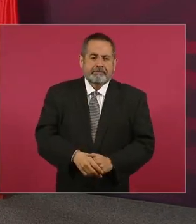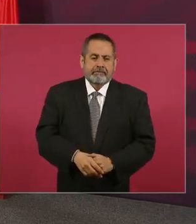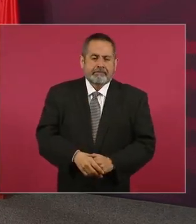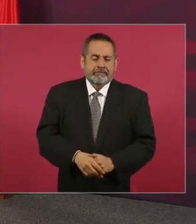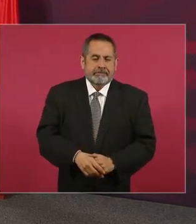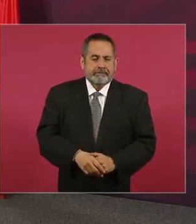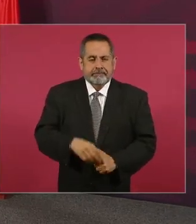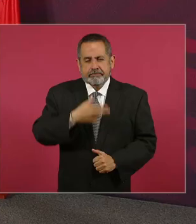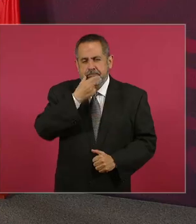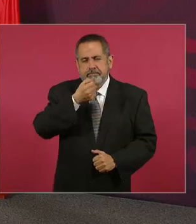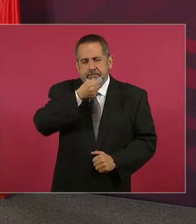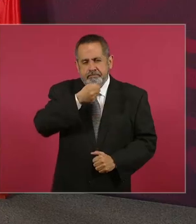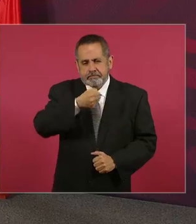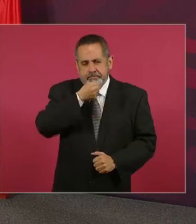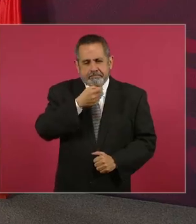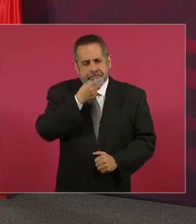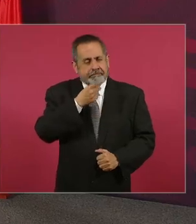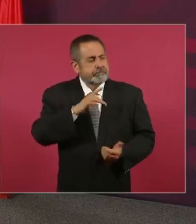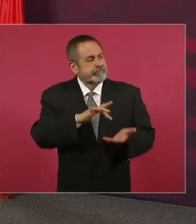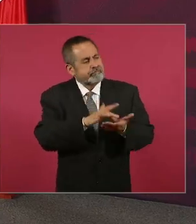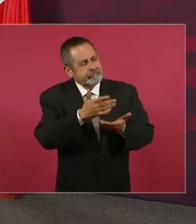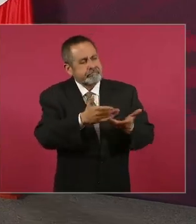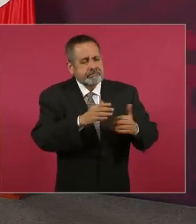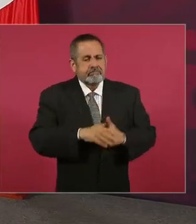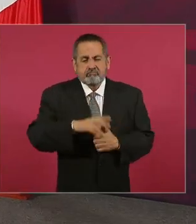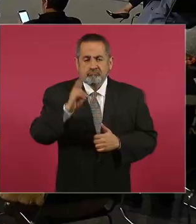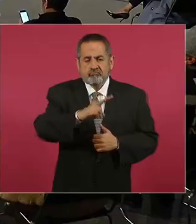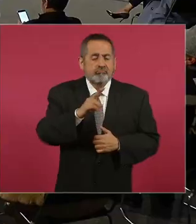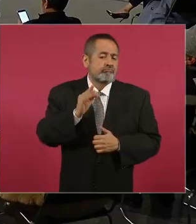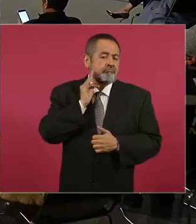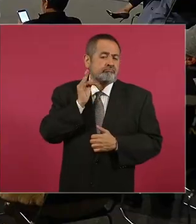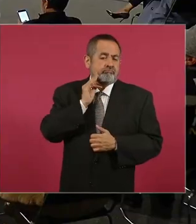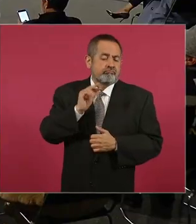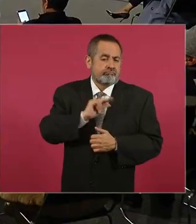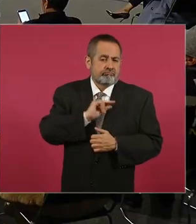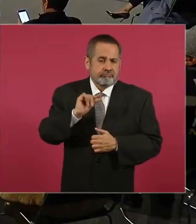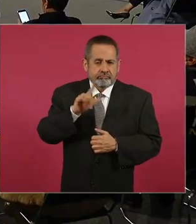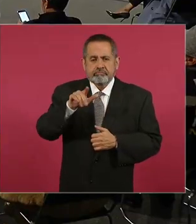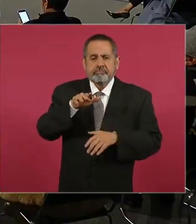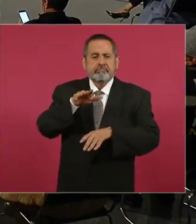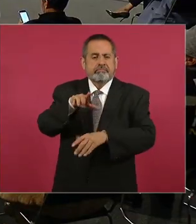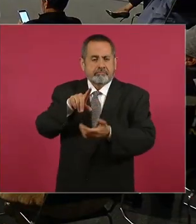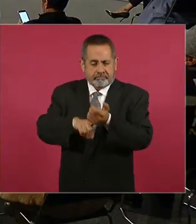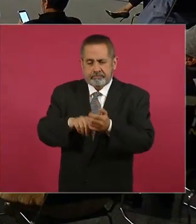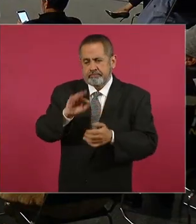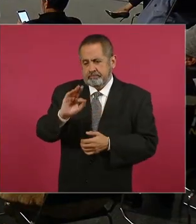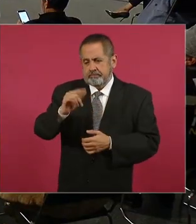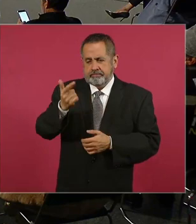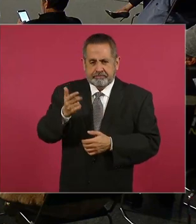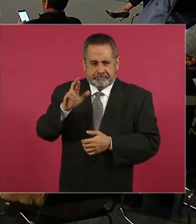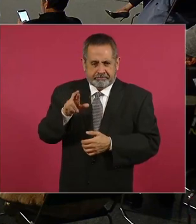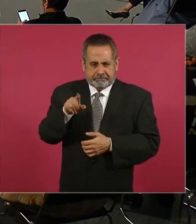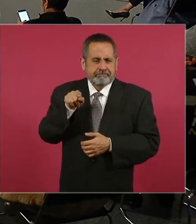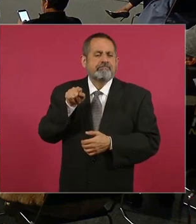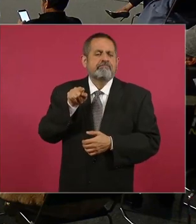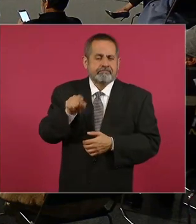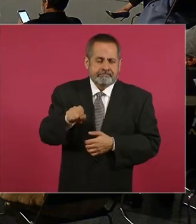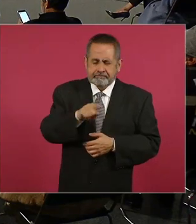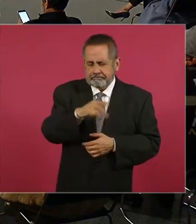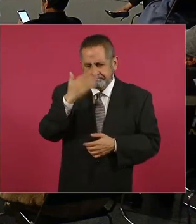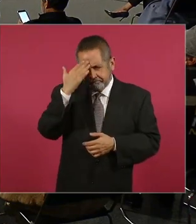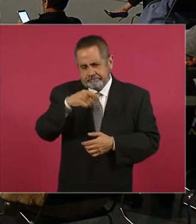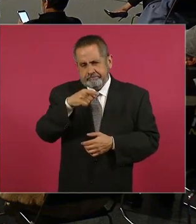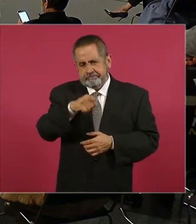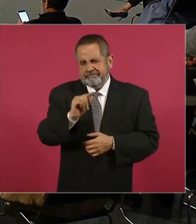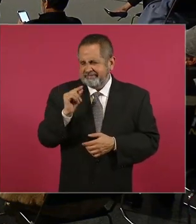Gracias, Joaquín. ¿Cómo estás? Muy buenas tardes. En efecto, la Fiscalía Especializada en Delincuencia Organizada de la Fiscalía General de la República, como tú lo